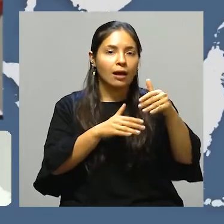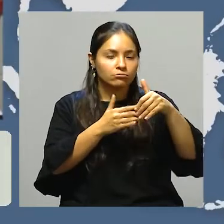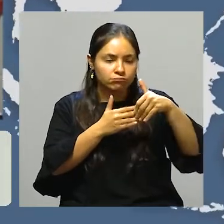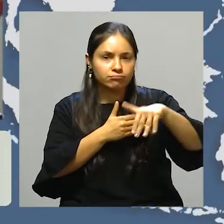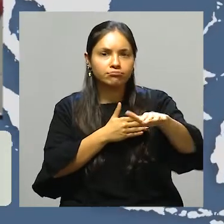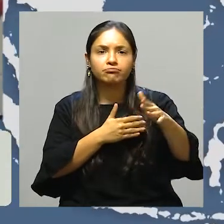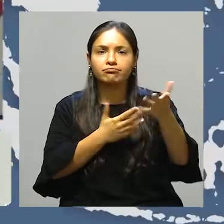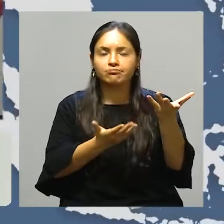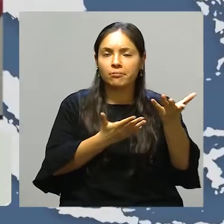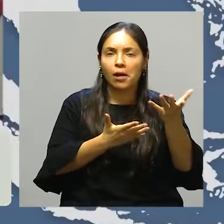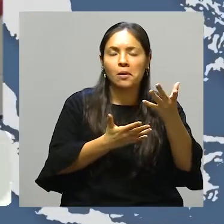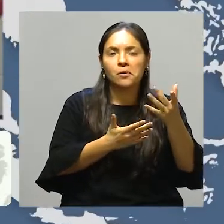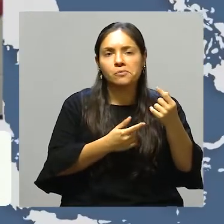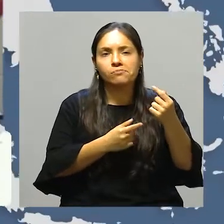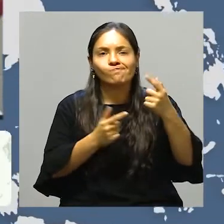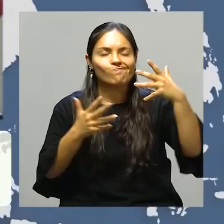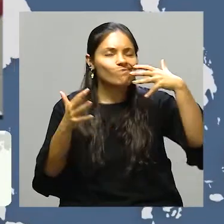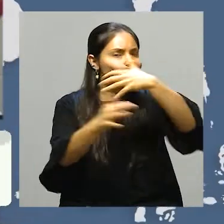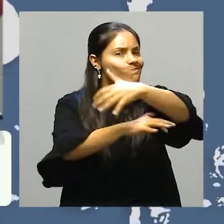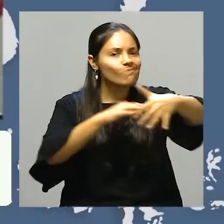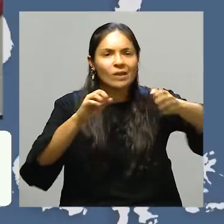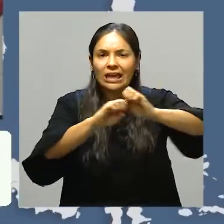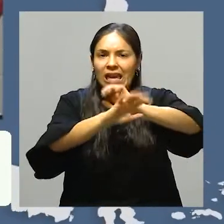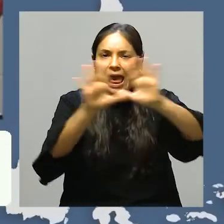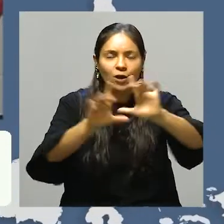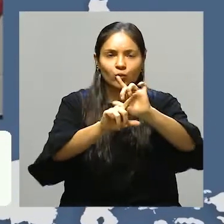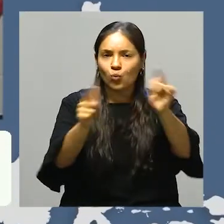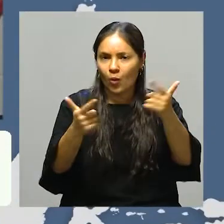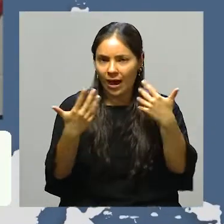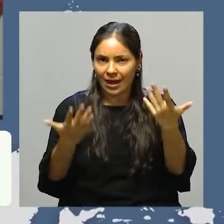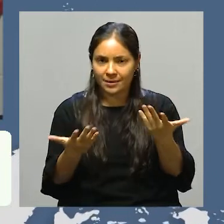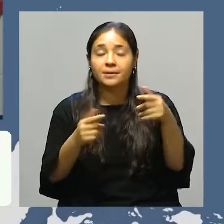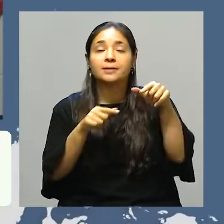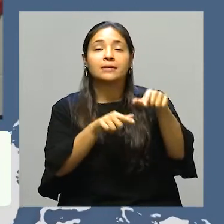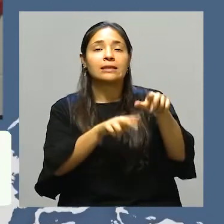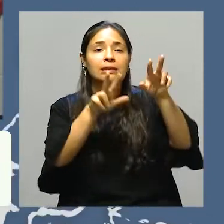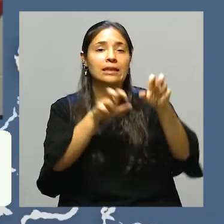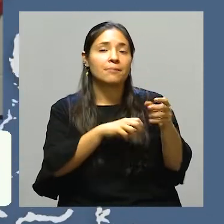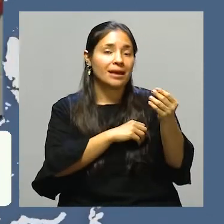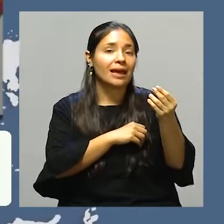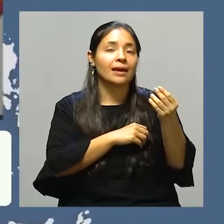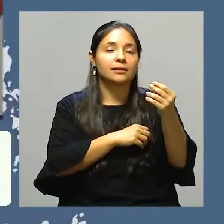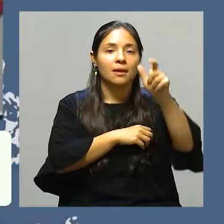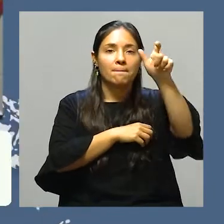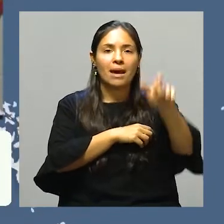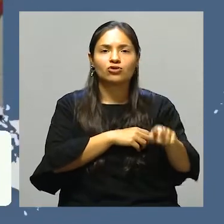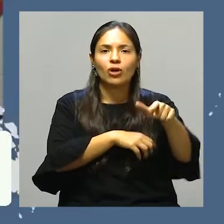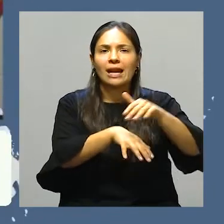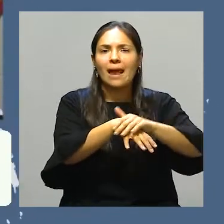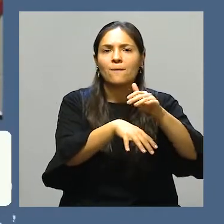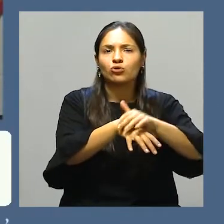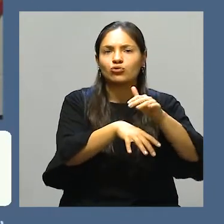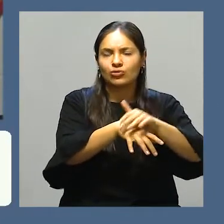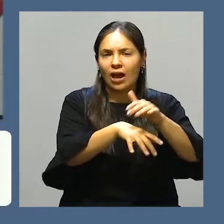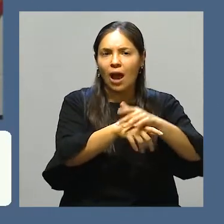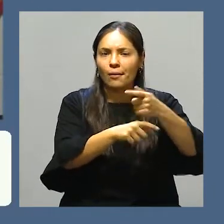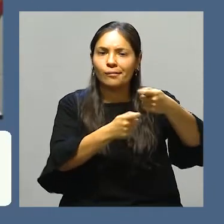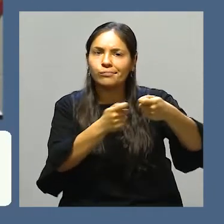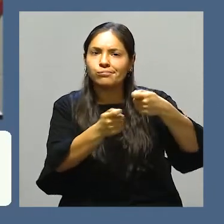una estrategia de campaña? No, yo creo que hay digamos,